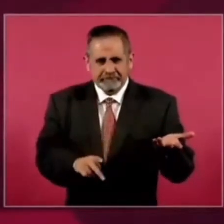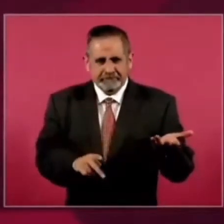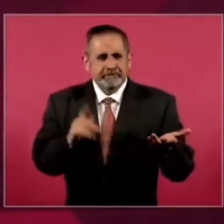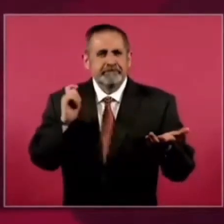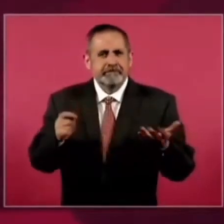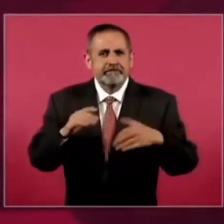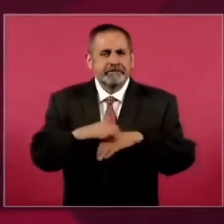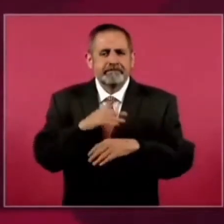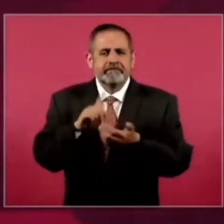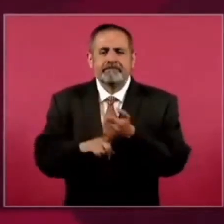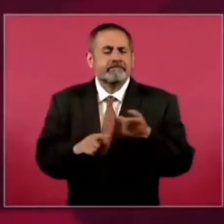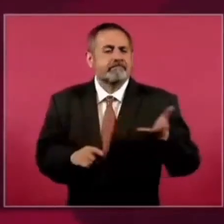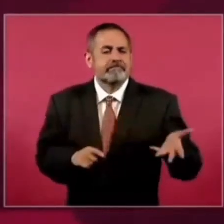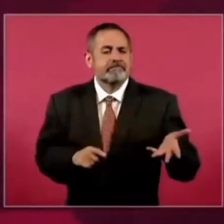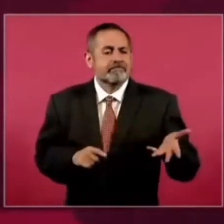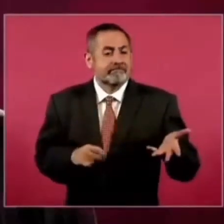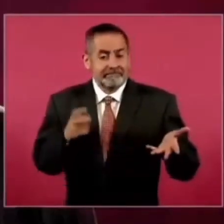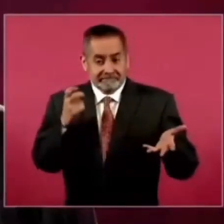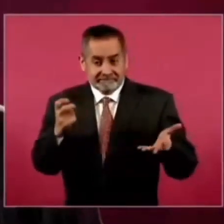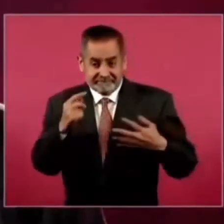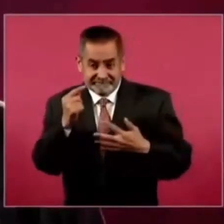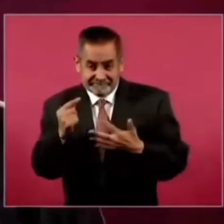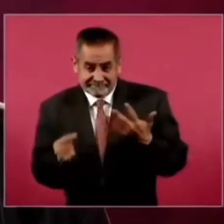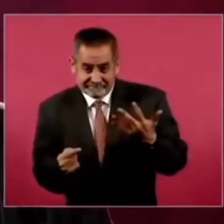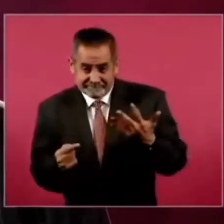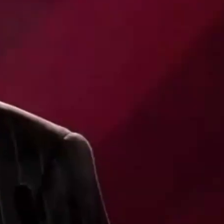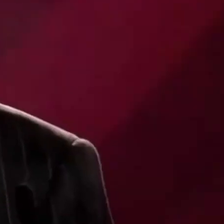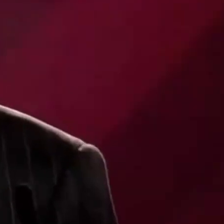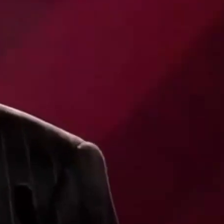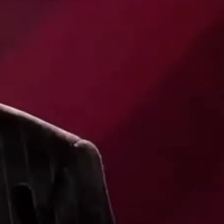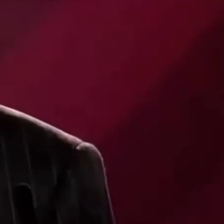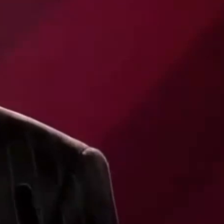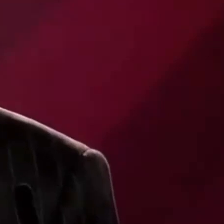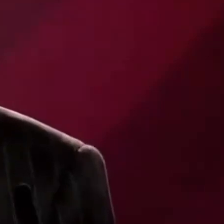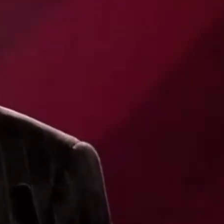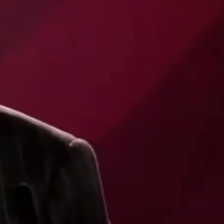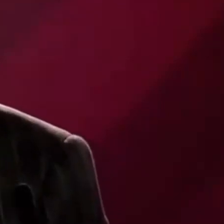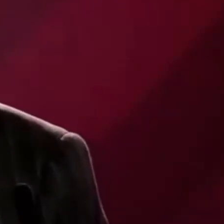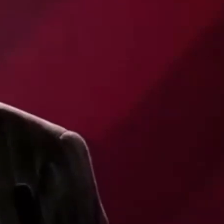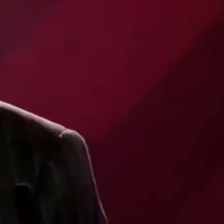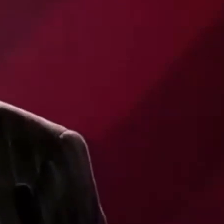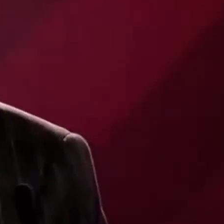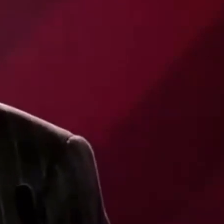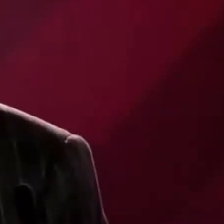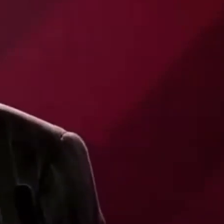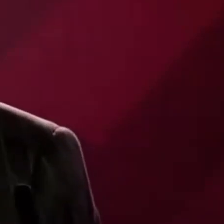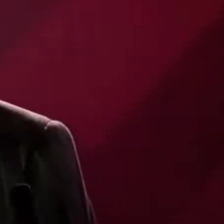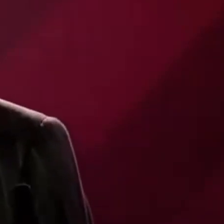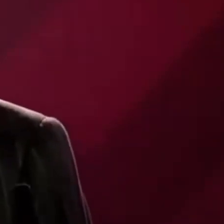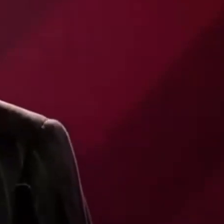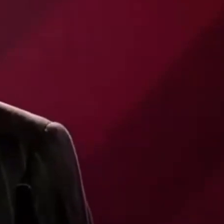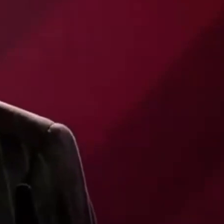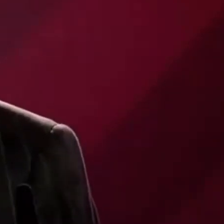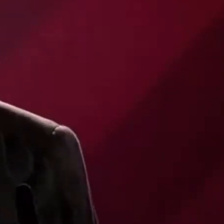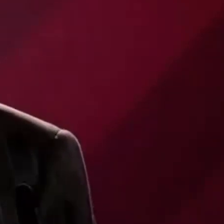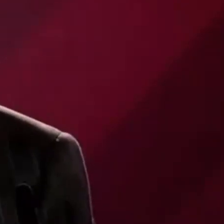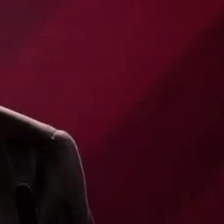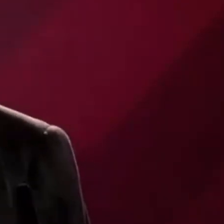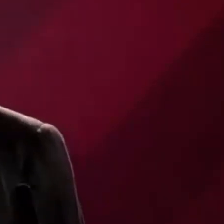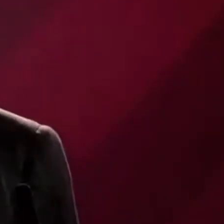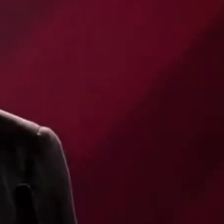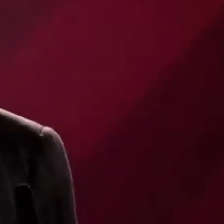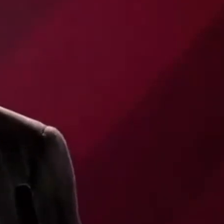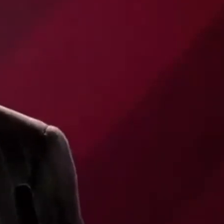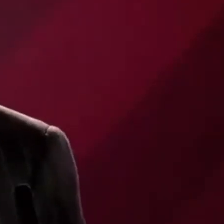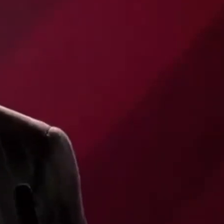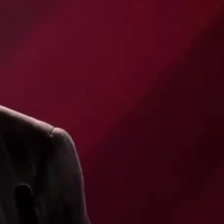Porque todo eso que se consiguió con esfuerzo, con sacrificio, con muchas fatigas, con la vida